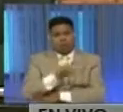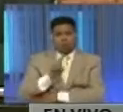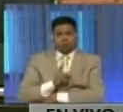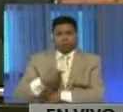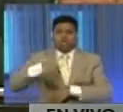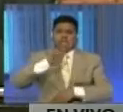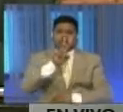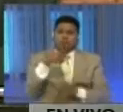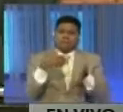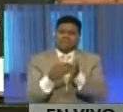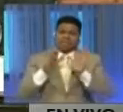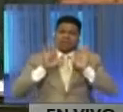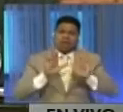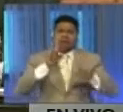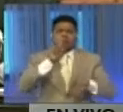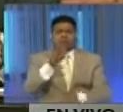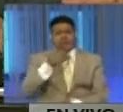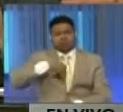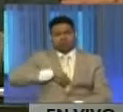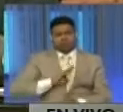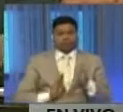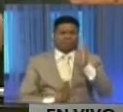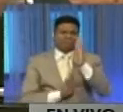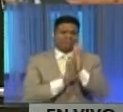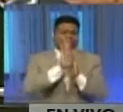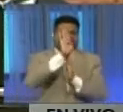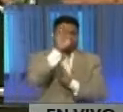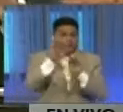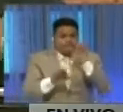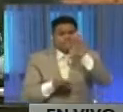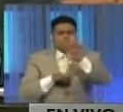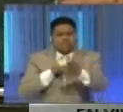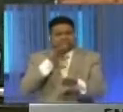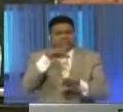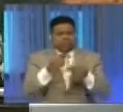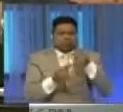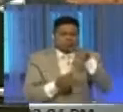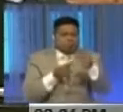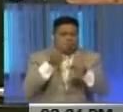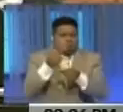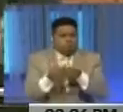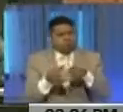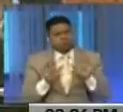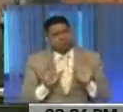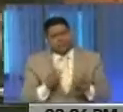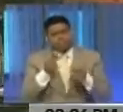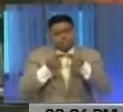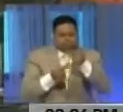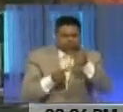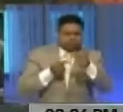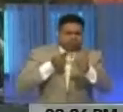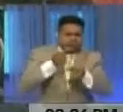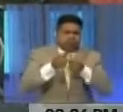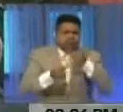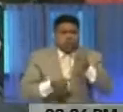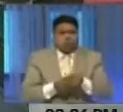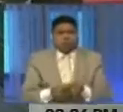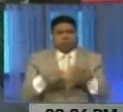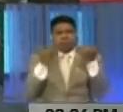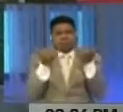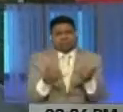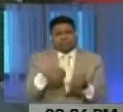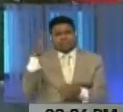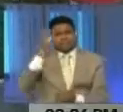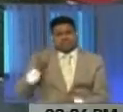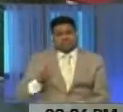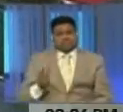2011. Bueno, hemos avanzado a un paso lento, lento. Ya Venezuela debió